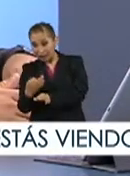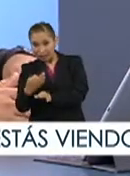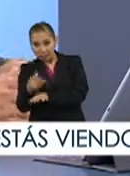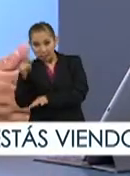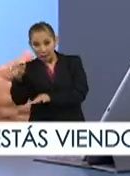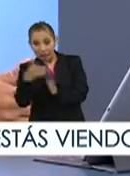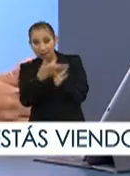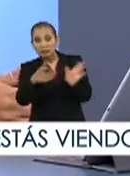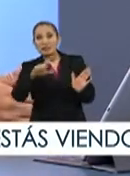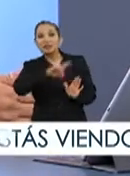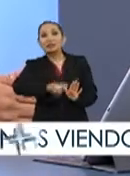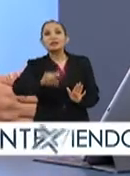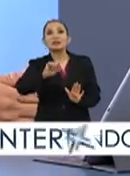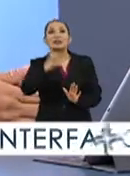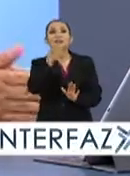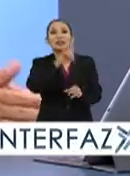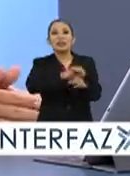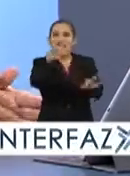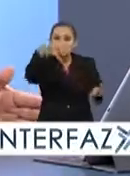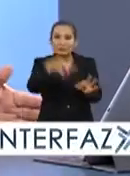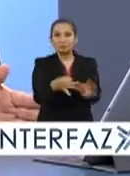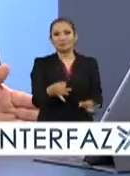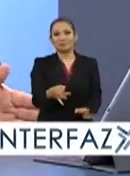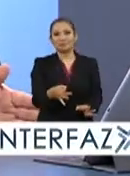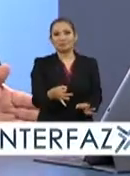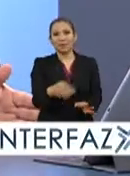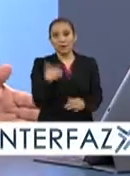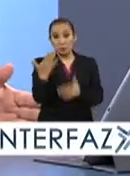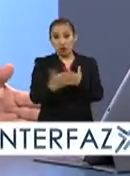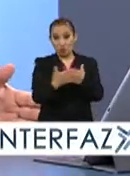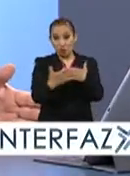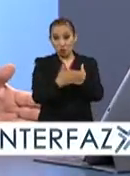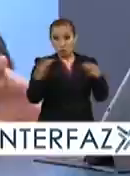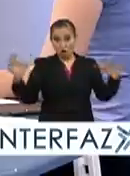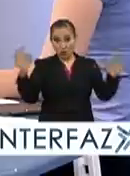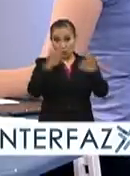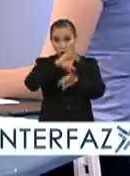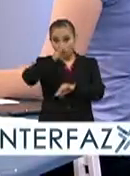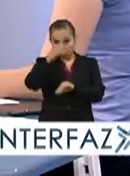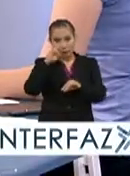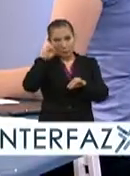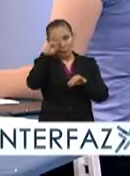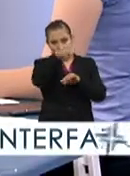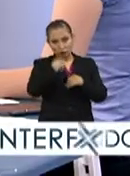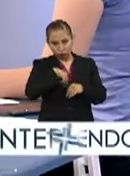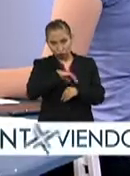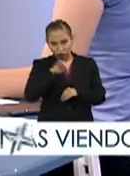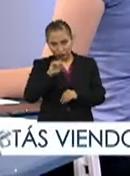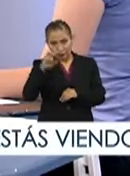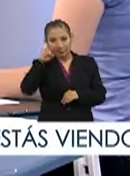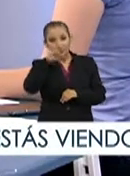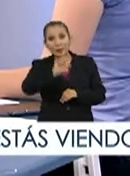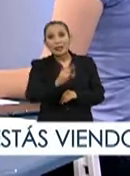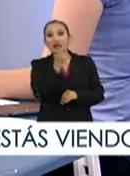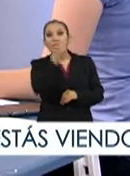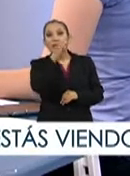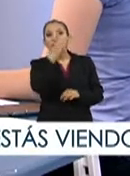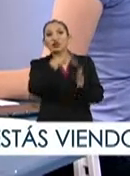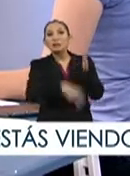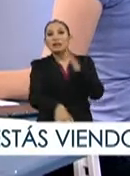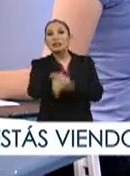hoy son 177 días. Y vamos a tener otro eclipse, ese sí lo vamos a ver, el 21 de